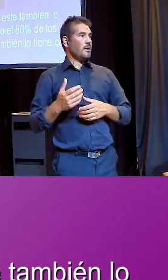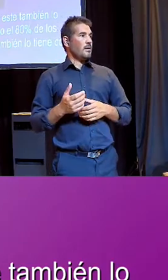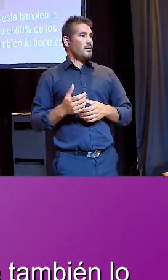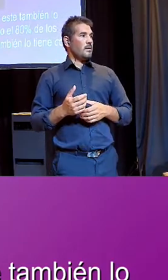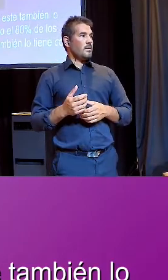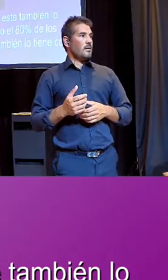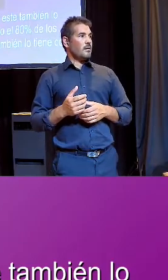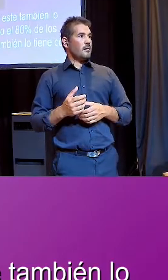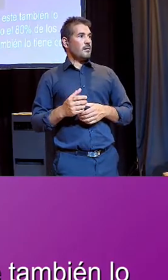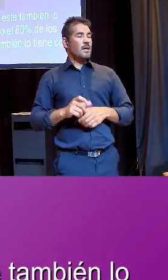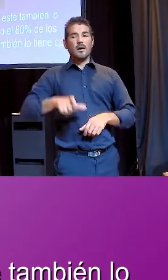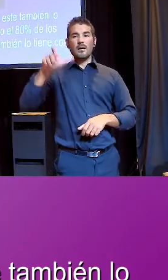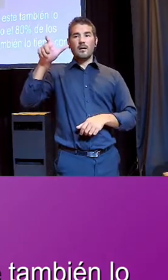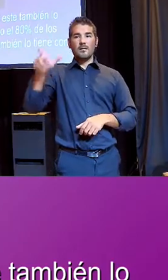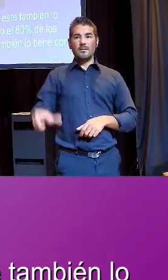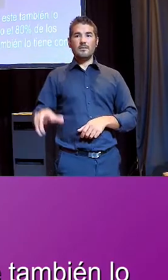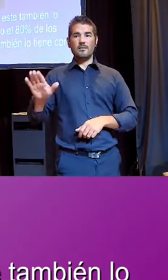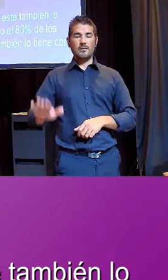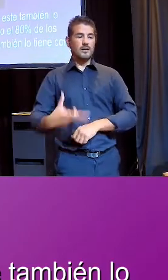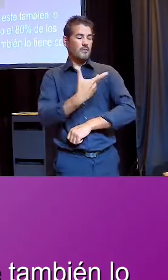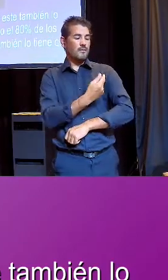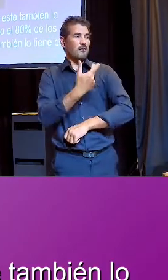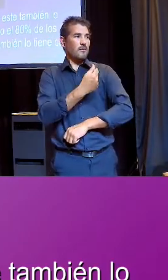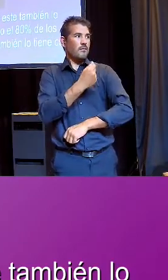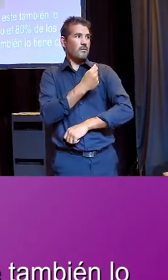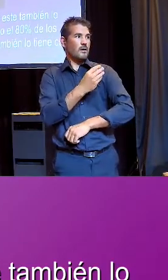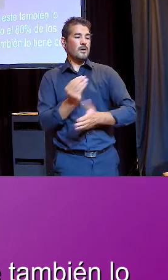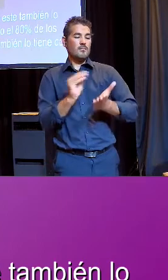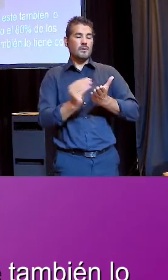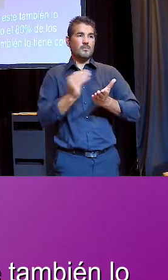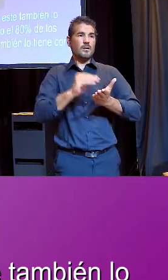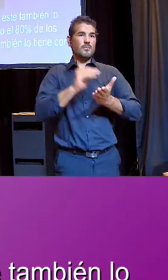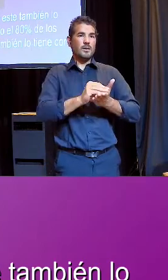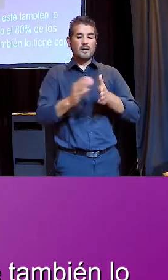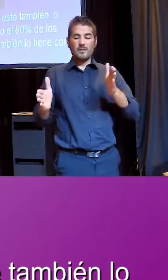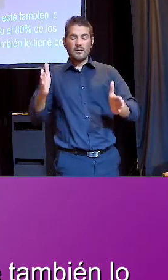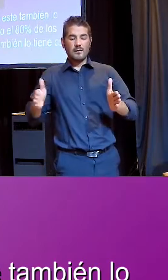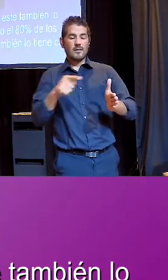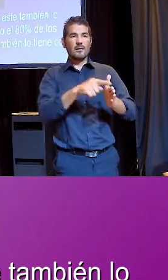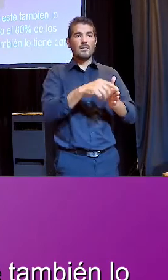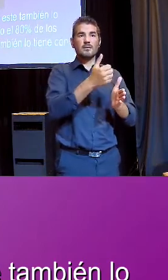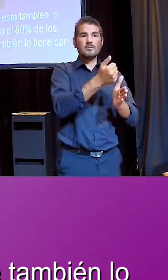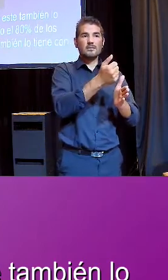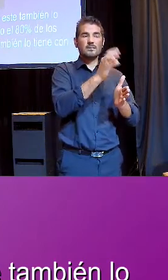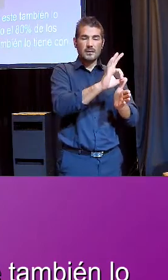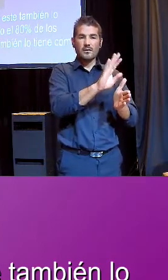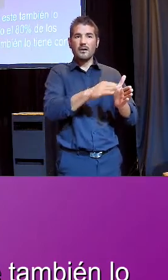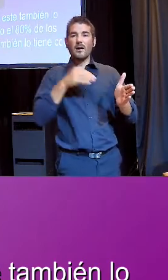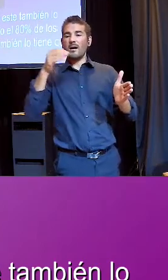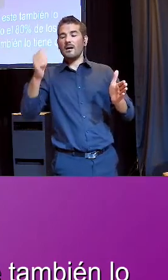de vacunas que van teniendo en el transcurso de esos 24 meses? Es un debate también, es bastante polémico,